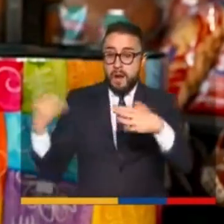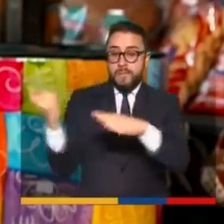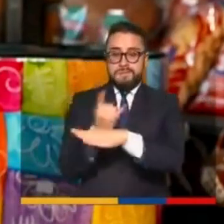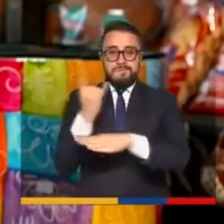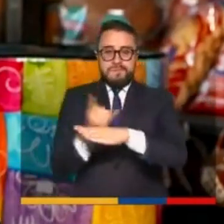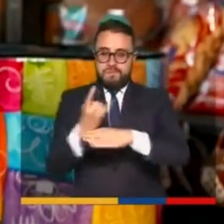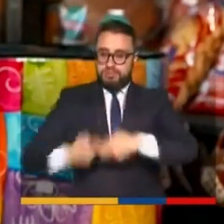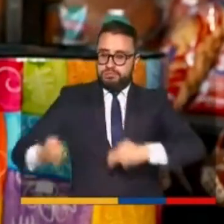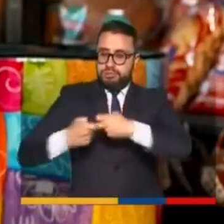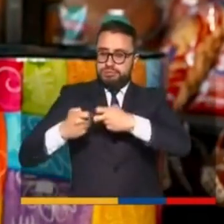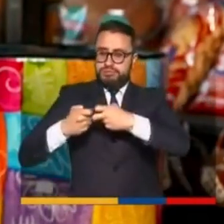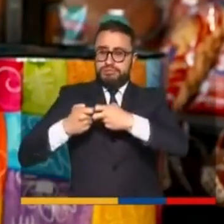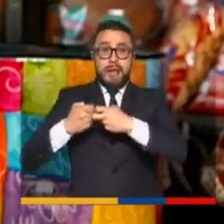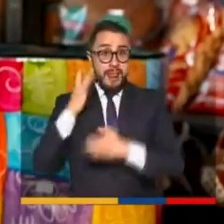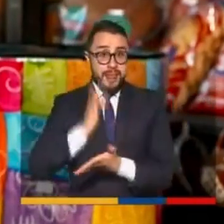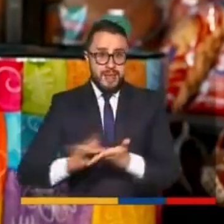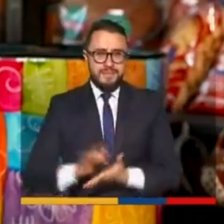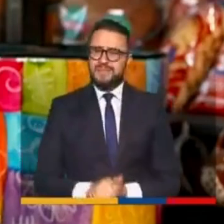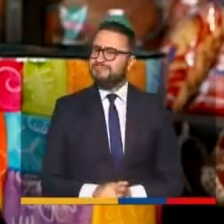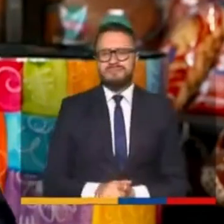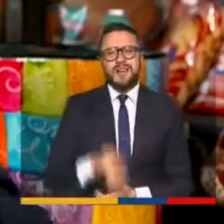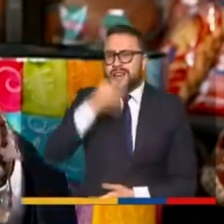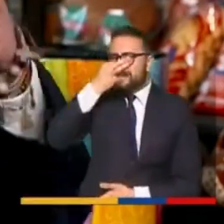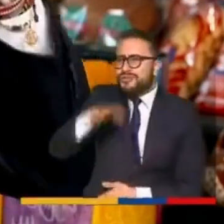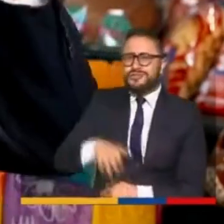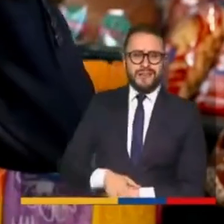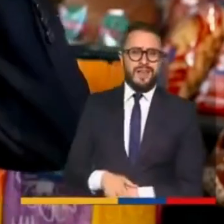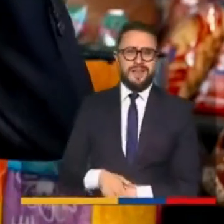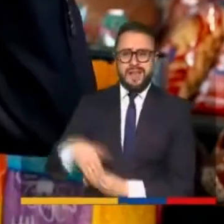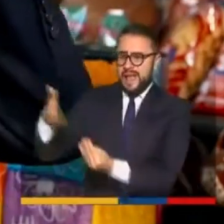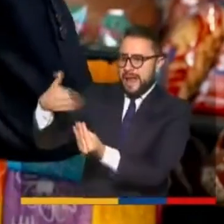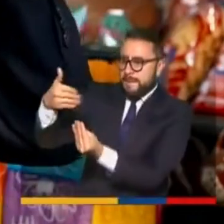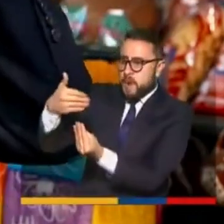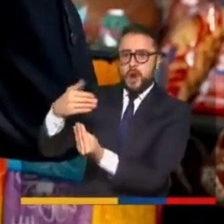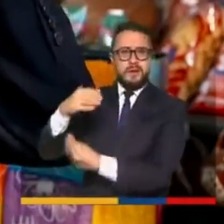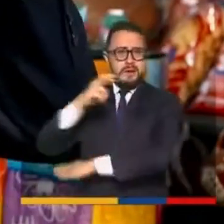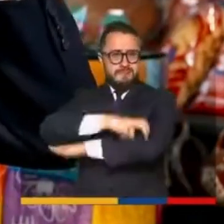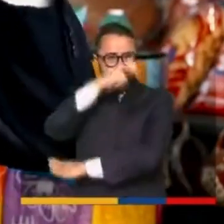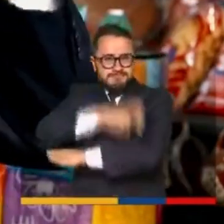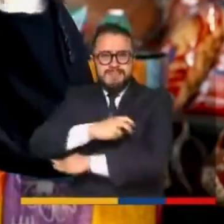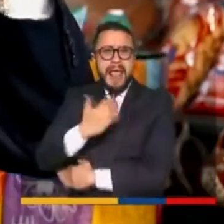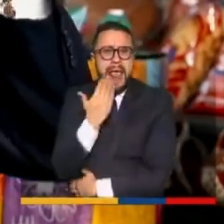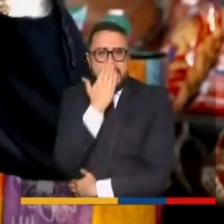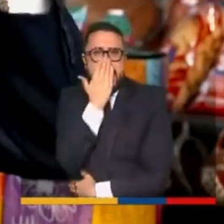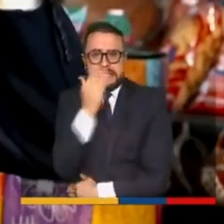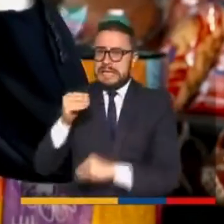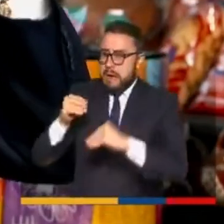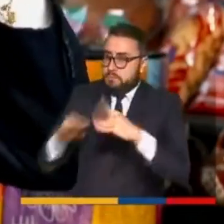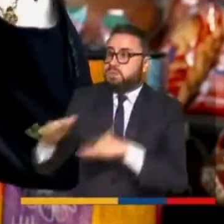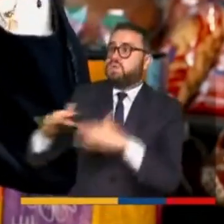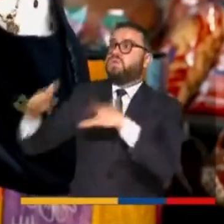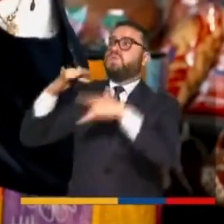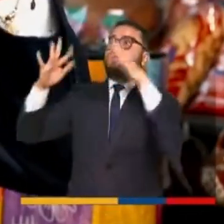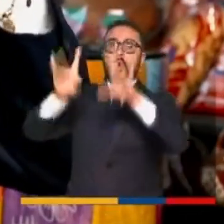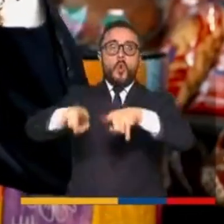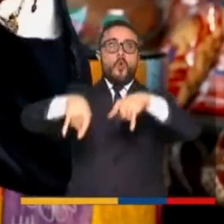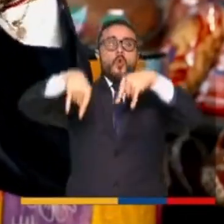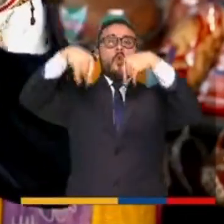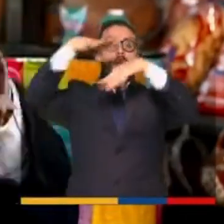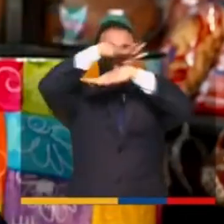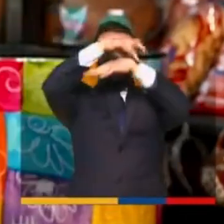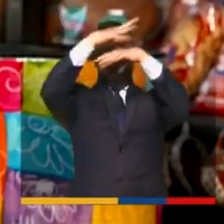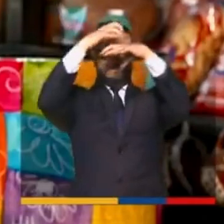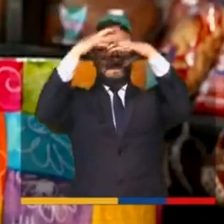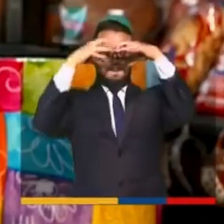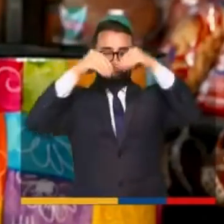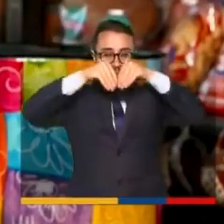Sobre la base del carbón, el petróleo y el gas se arrojan gases que pueden acabar la vida en la atmósfera, en